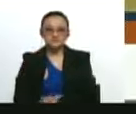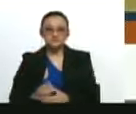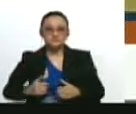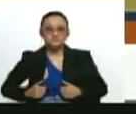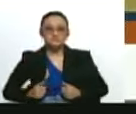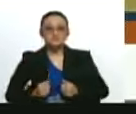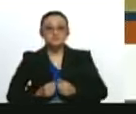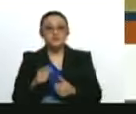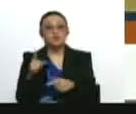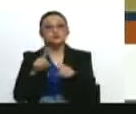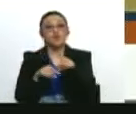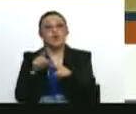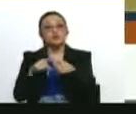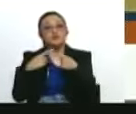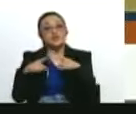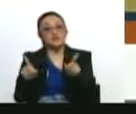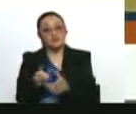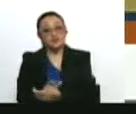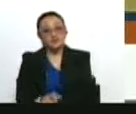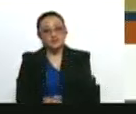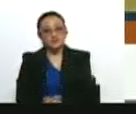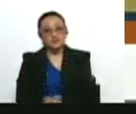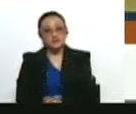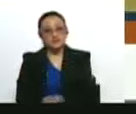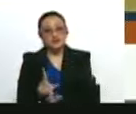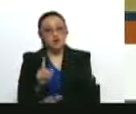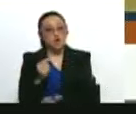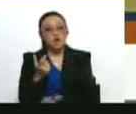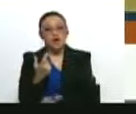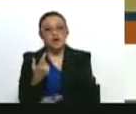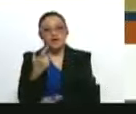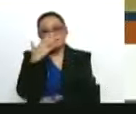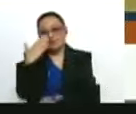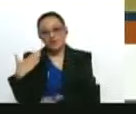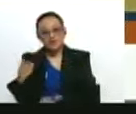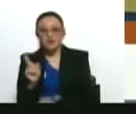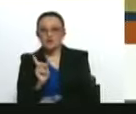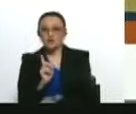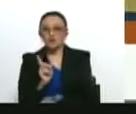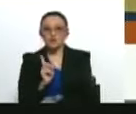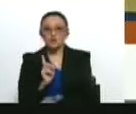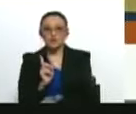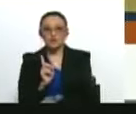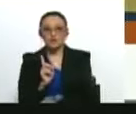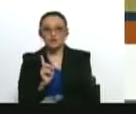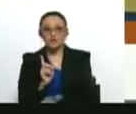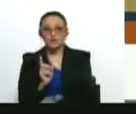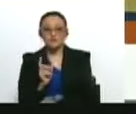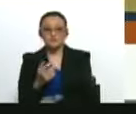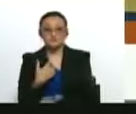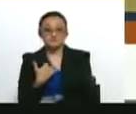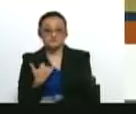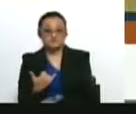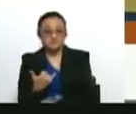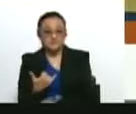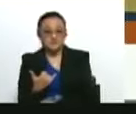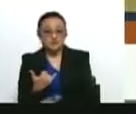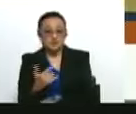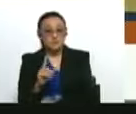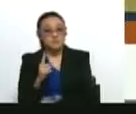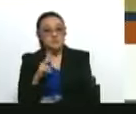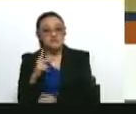Son cosas totalmente distintas. No es nada a la ligera. Y aquí yo como